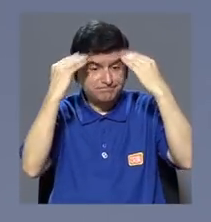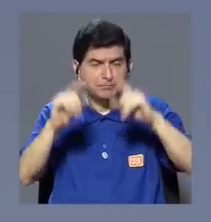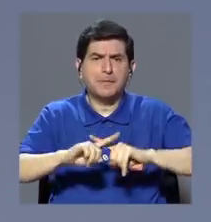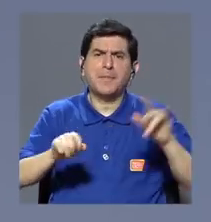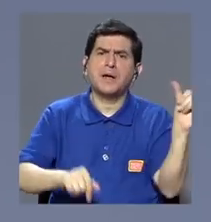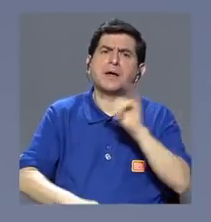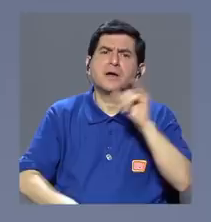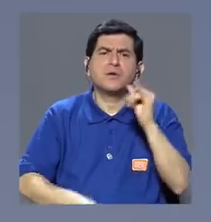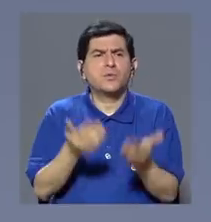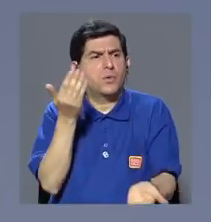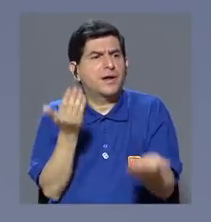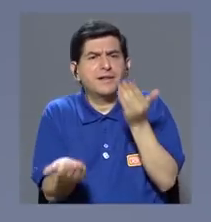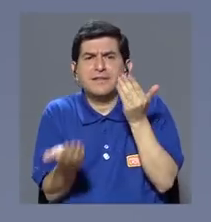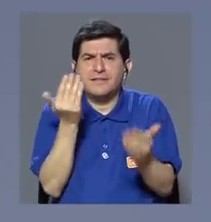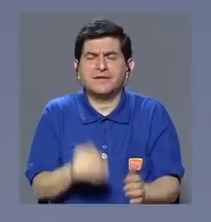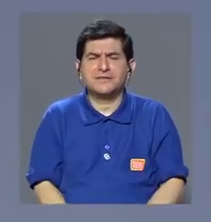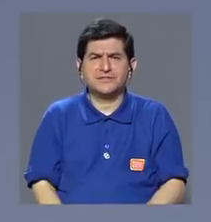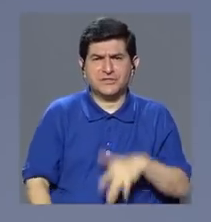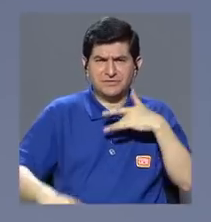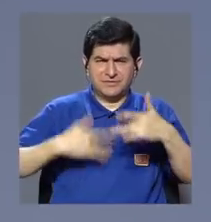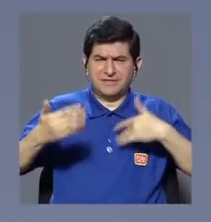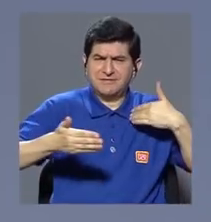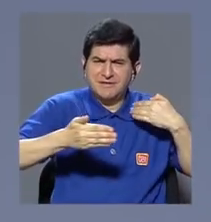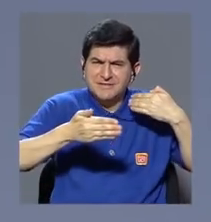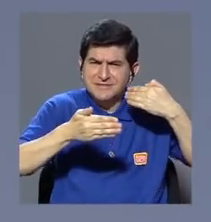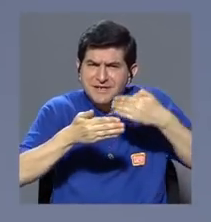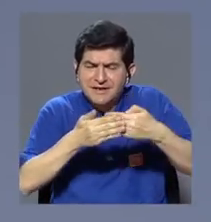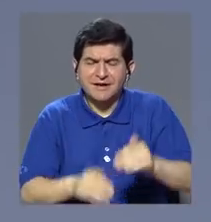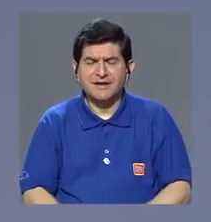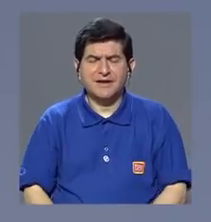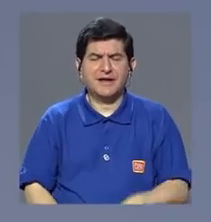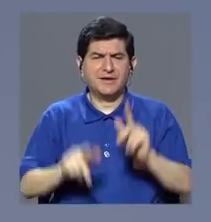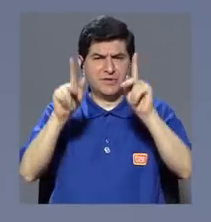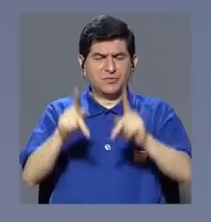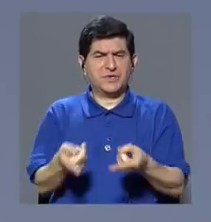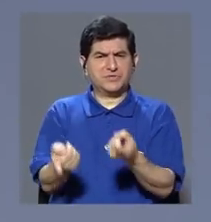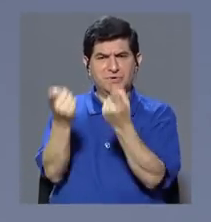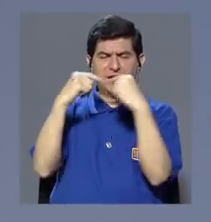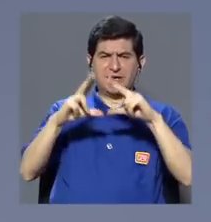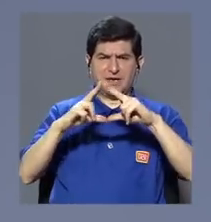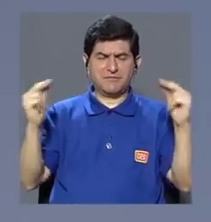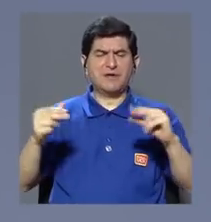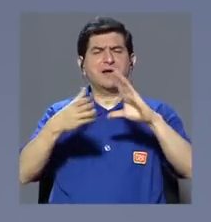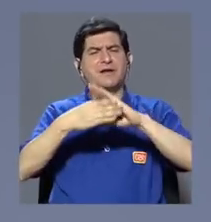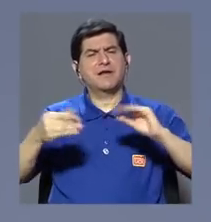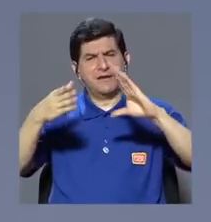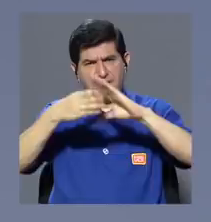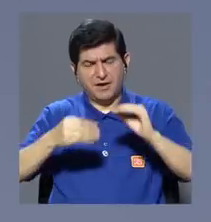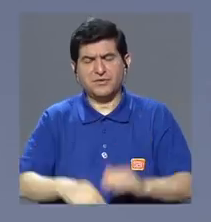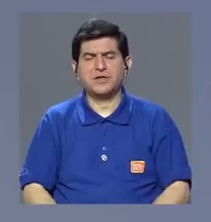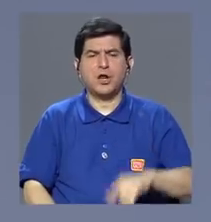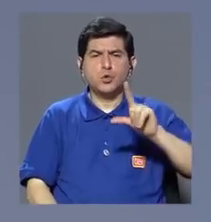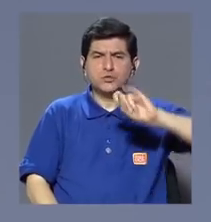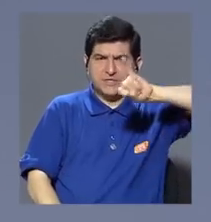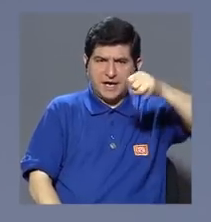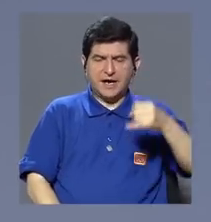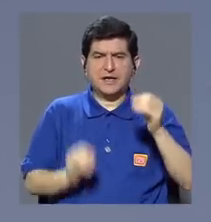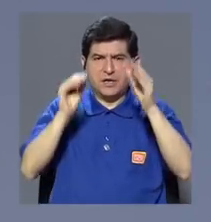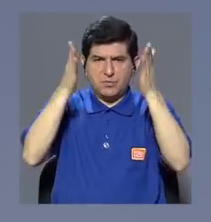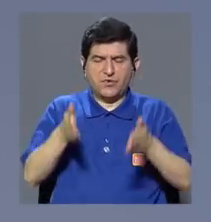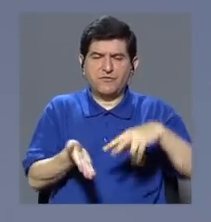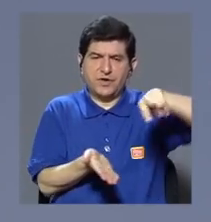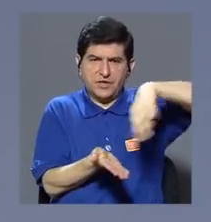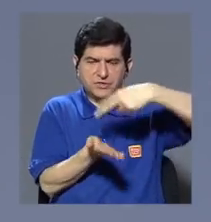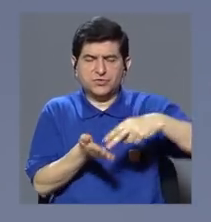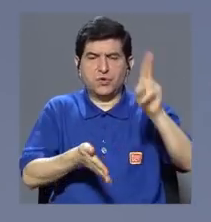caso de algún modo también cercana con una voz que viene de nicaragua y nos lo cuenta que es lucía jarquín profesora